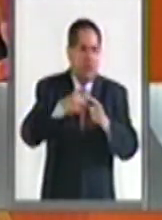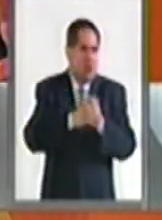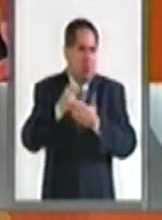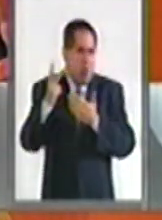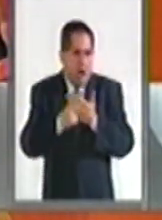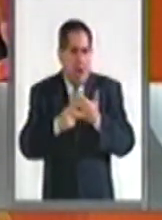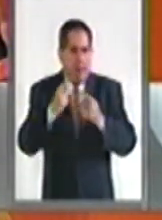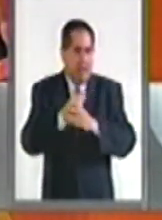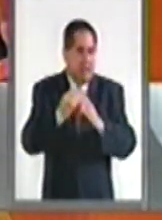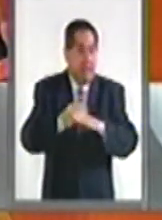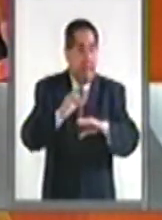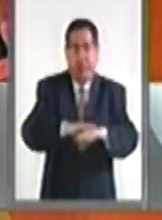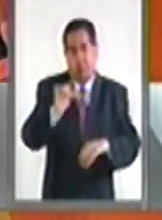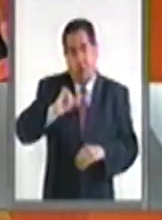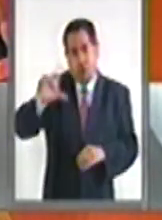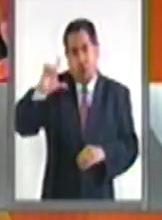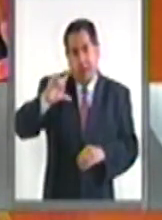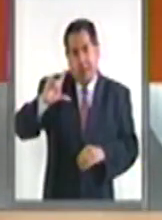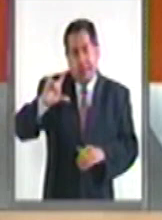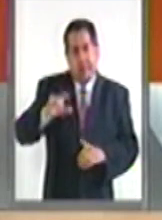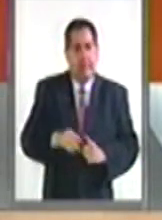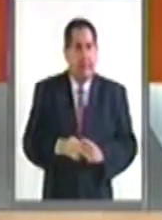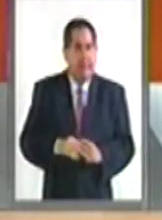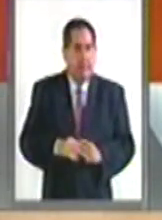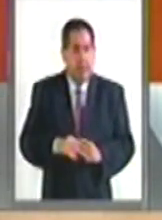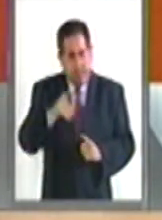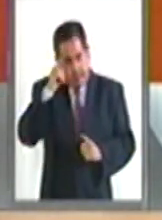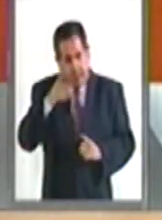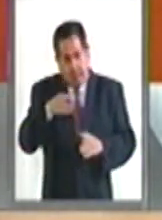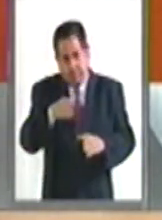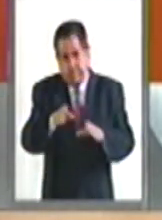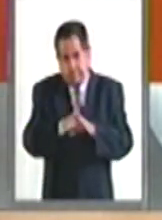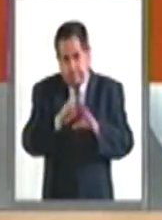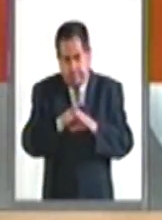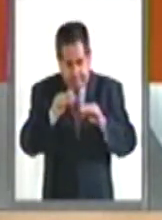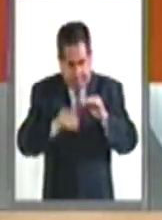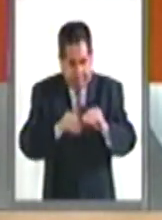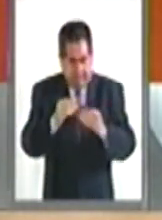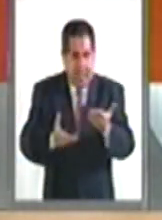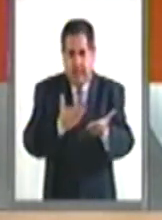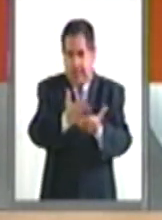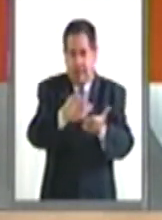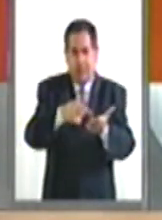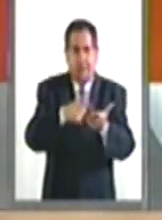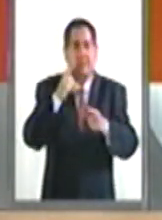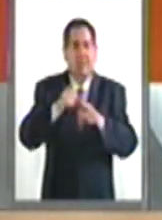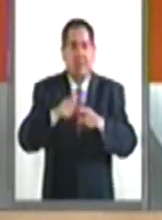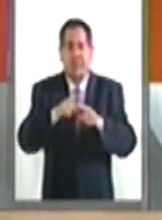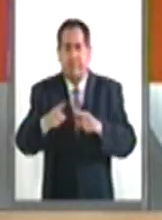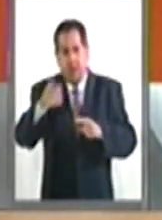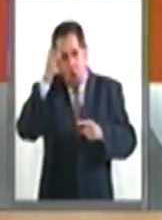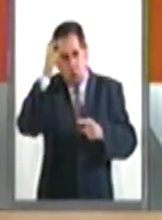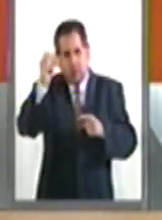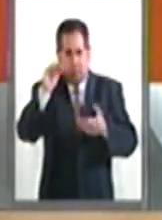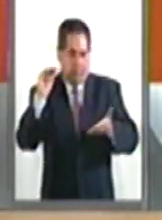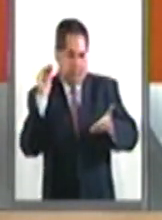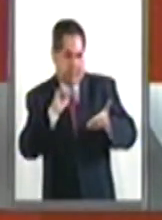estudios profesionales. La ruta de argumentación que supone esta propuesta es articular los siguientes